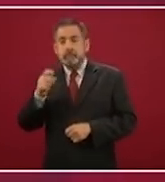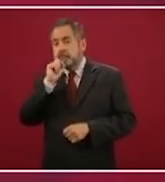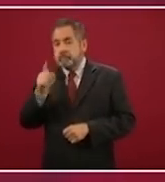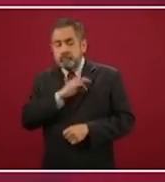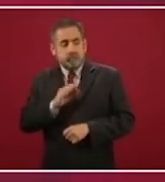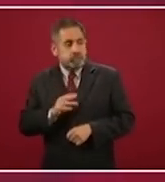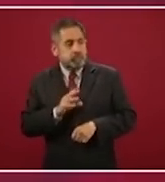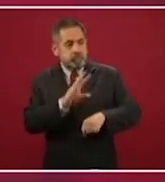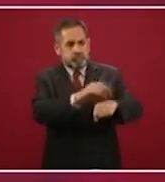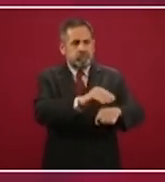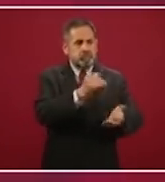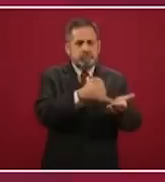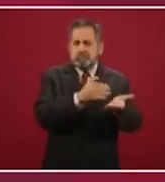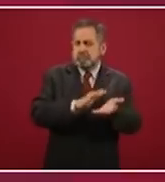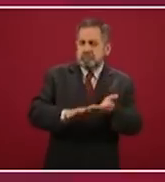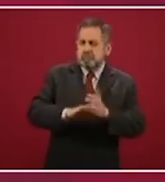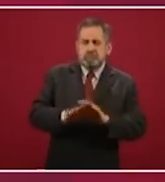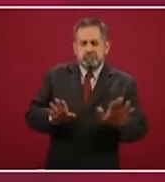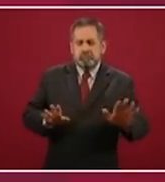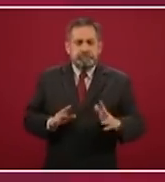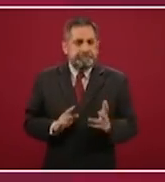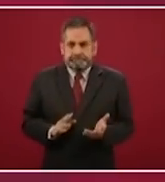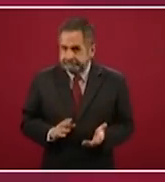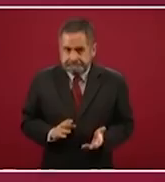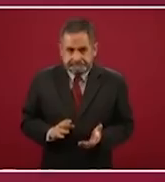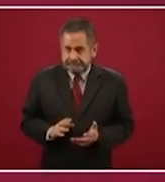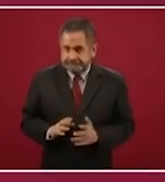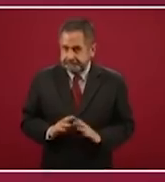y se usaba esa atribución.